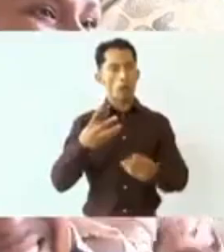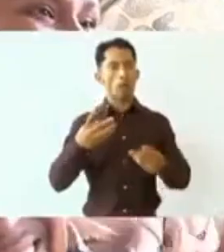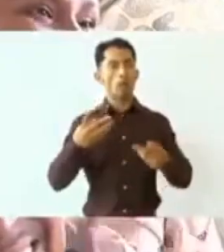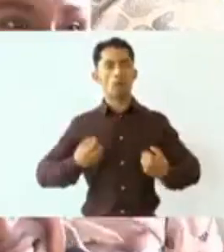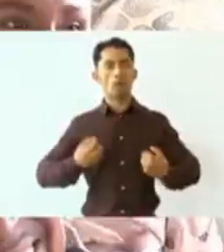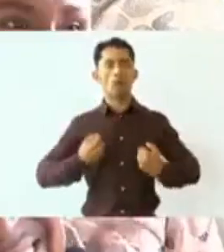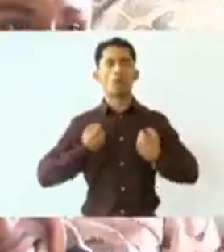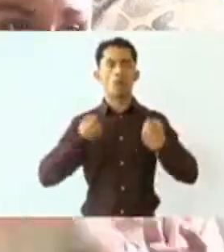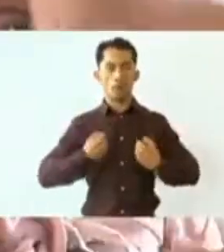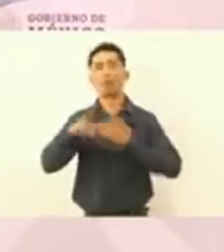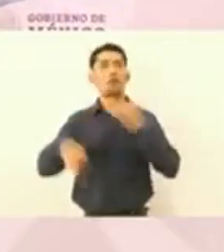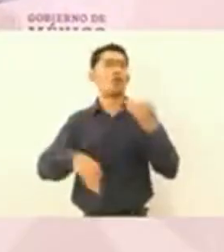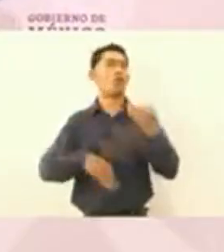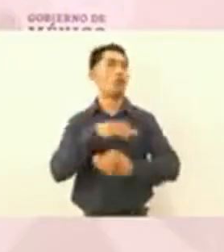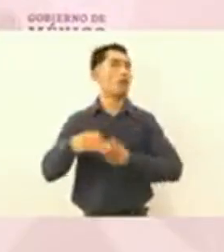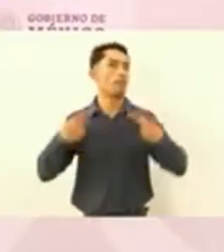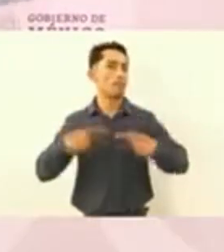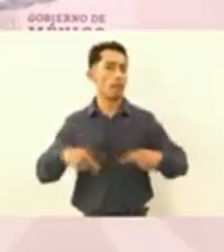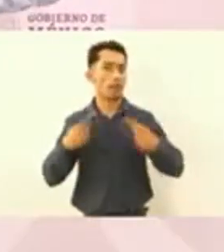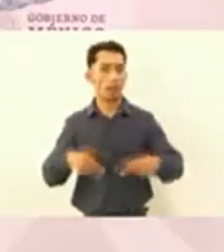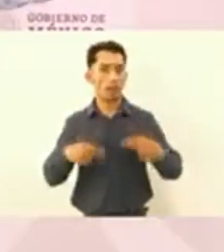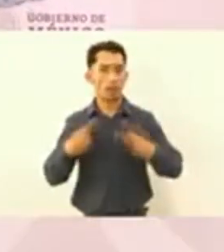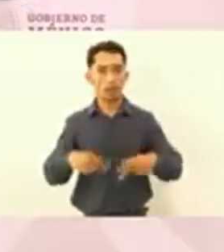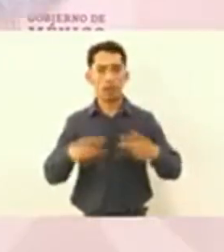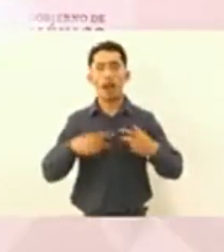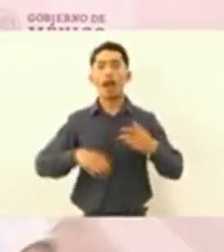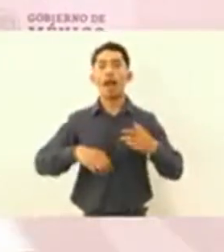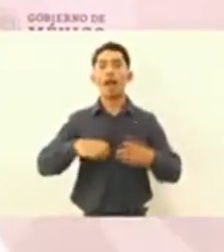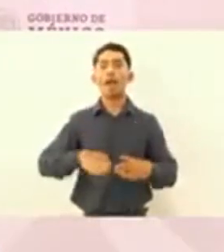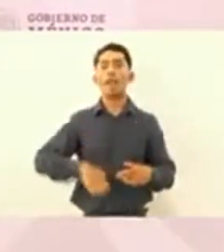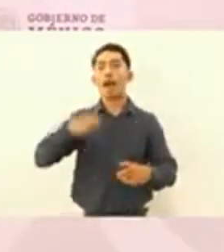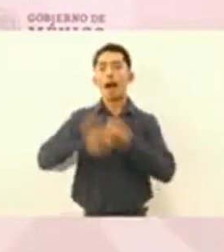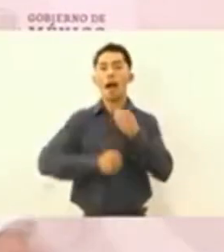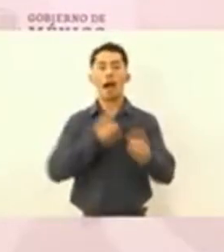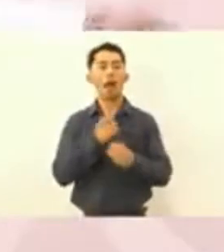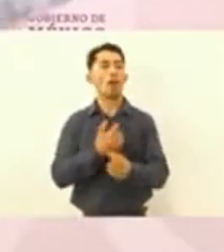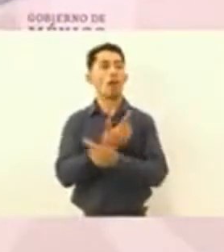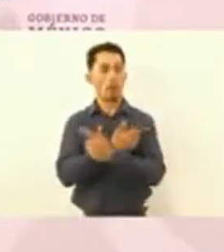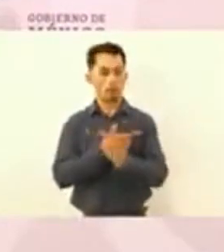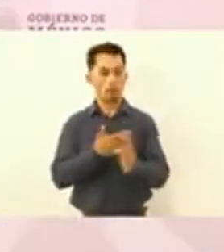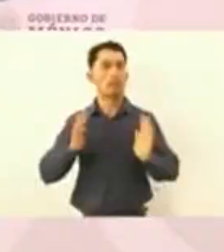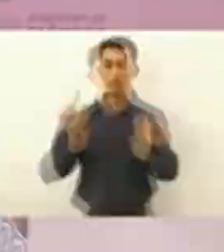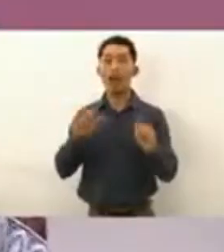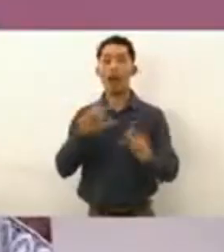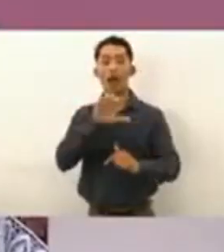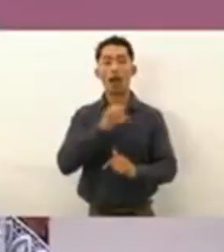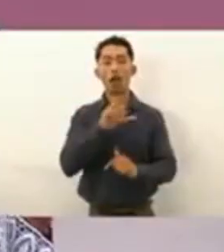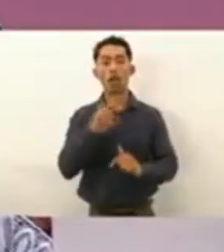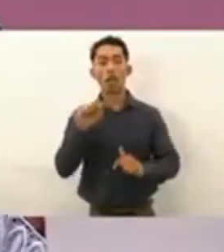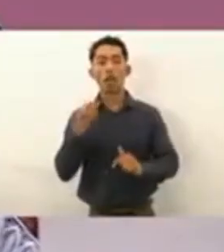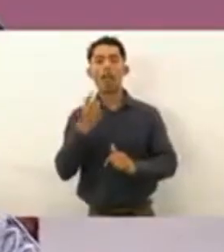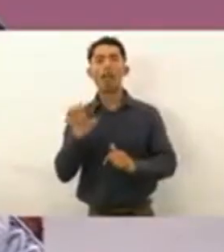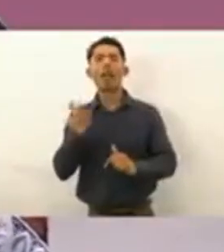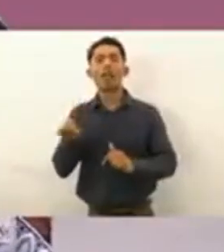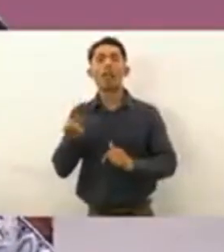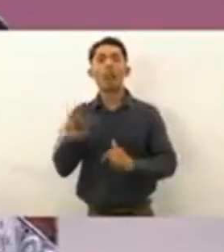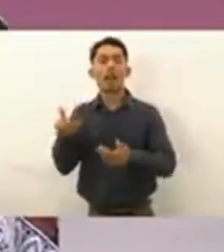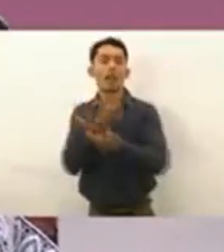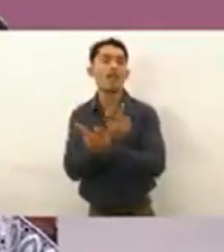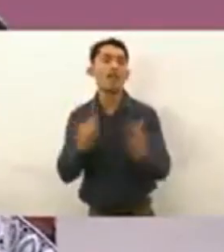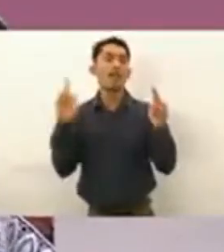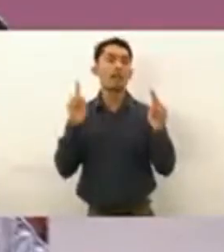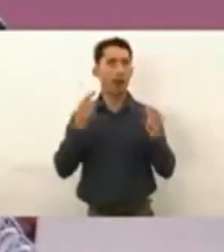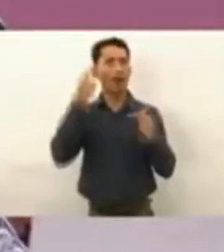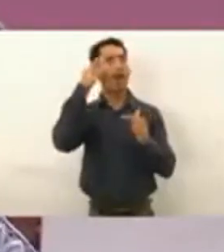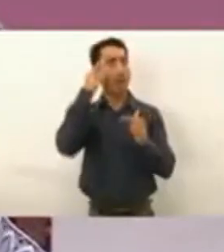con los programas del bienestar la jefa del ejecutivo Estatal agradeció al presidente de México por el gran respaldo y cariño hacia el estado porque durante